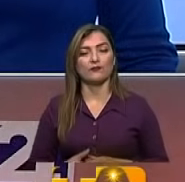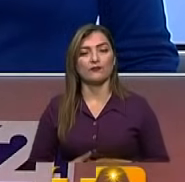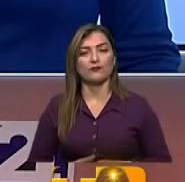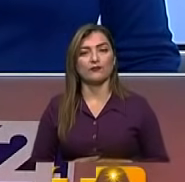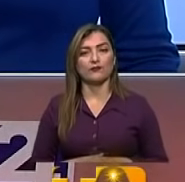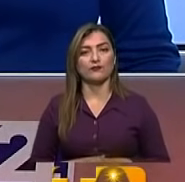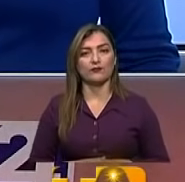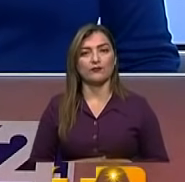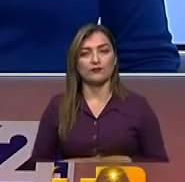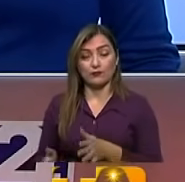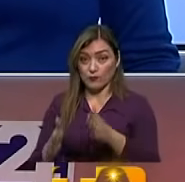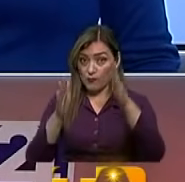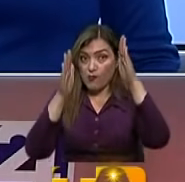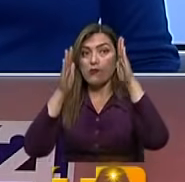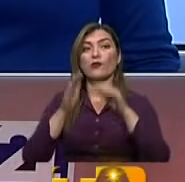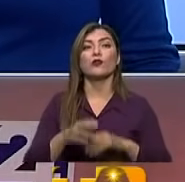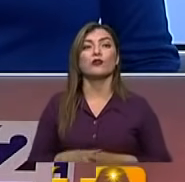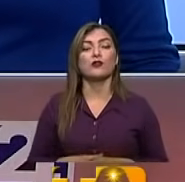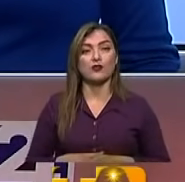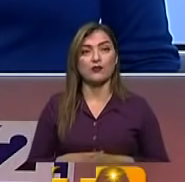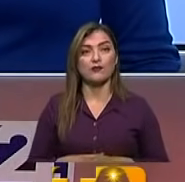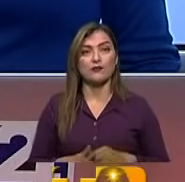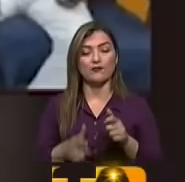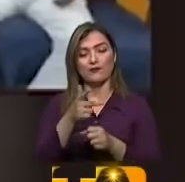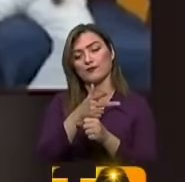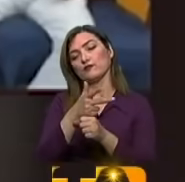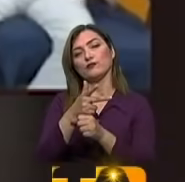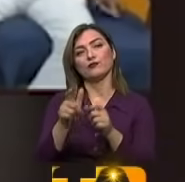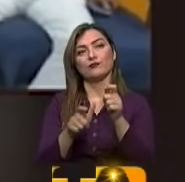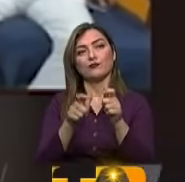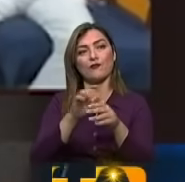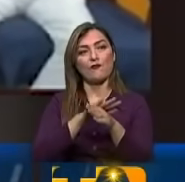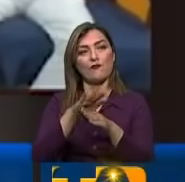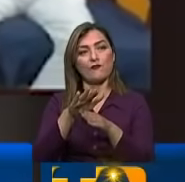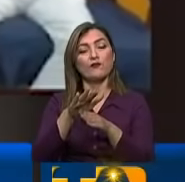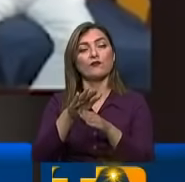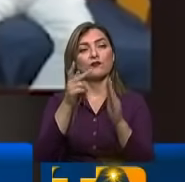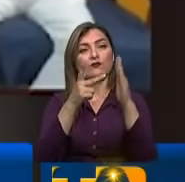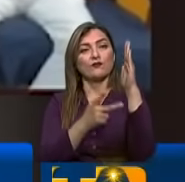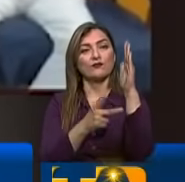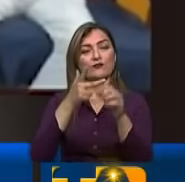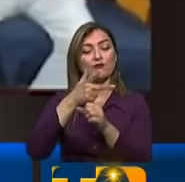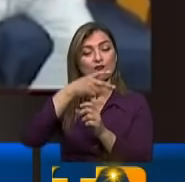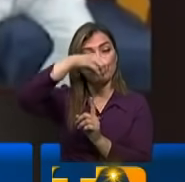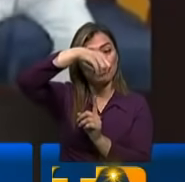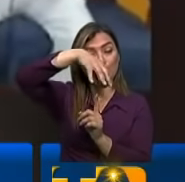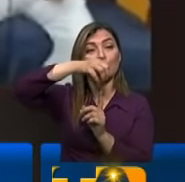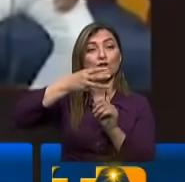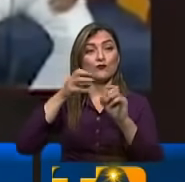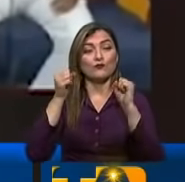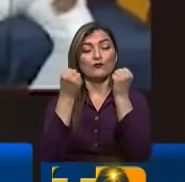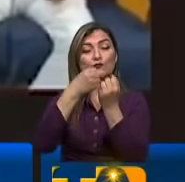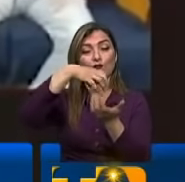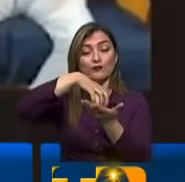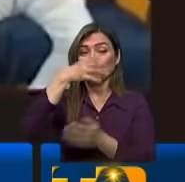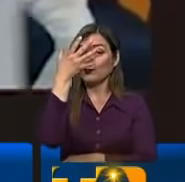horas. Y escuche esto, porque presentadores, camarógrafos e invitados de un programa en vivo que se transmitía a través de redes sociales desde la